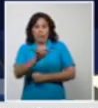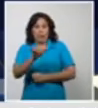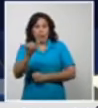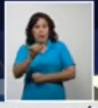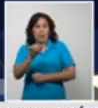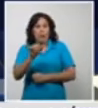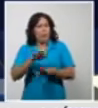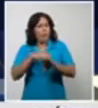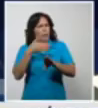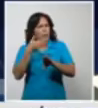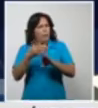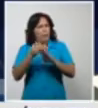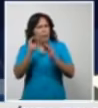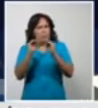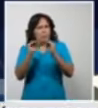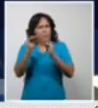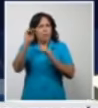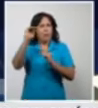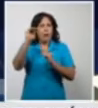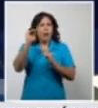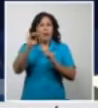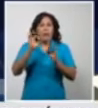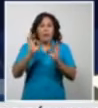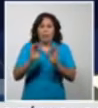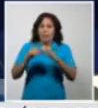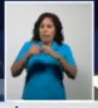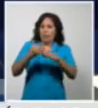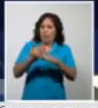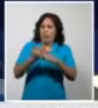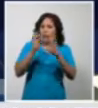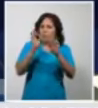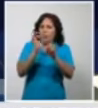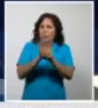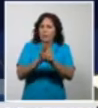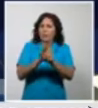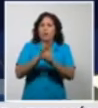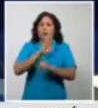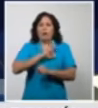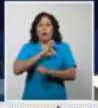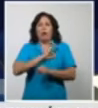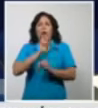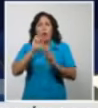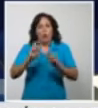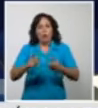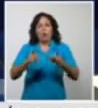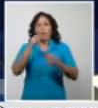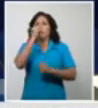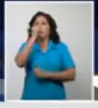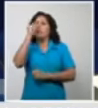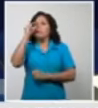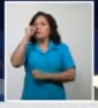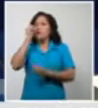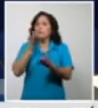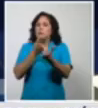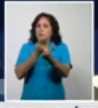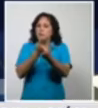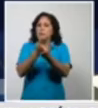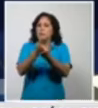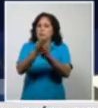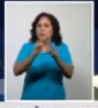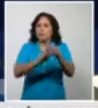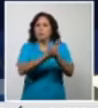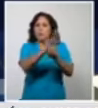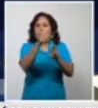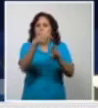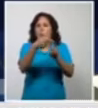después el pico máximo es en el día de inicio de los síntomas y ahí se va manteniendo positiva, aunque va